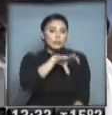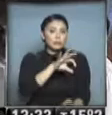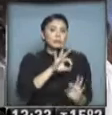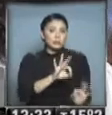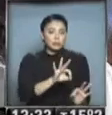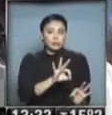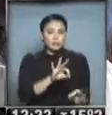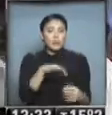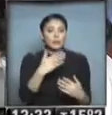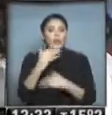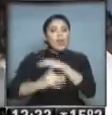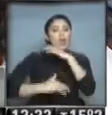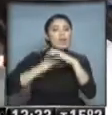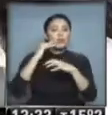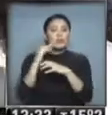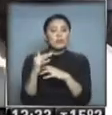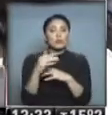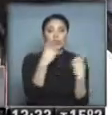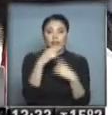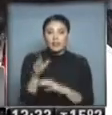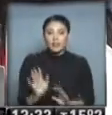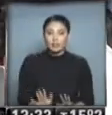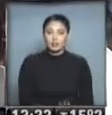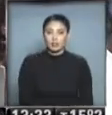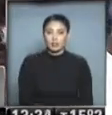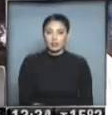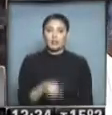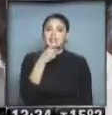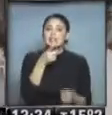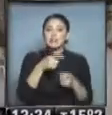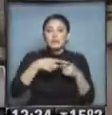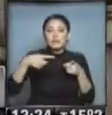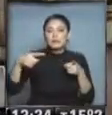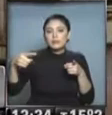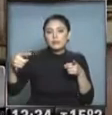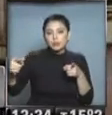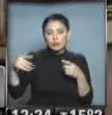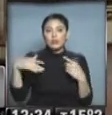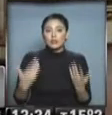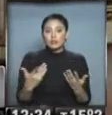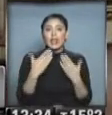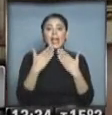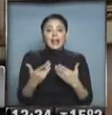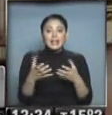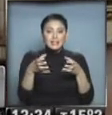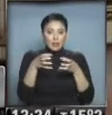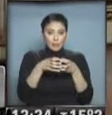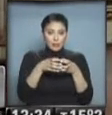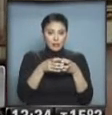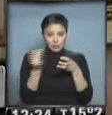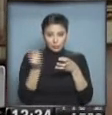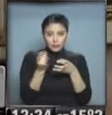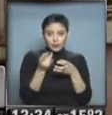cardiopulmonar que la evolución es completamente diferente a largo plazo entonces lo que este dispositivo permite es